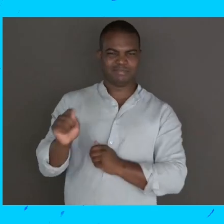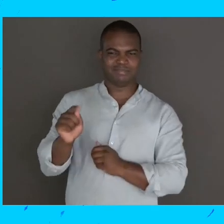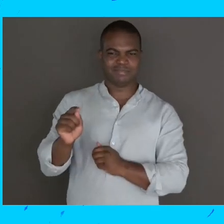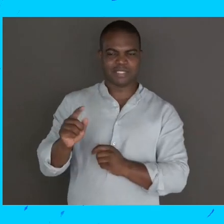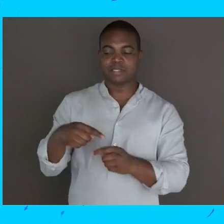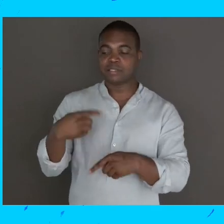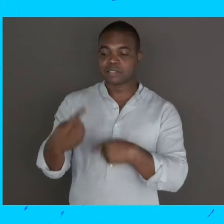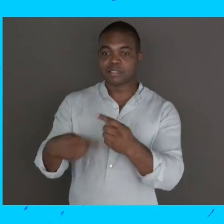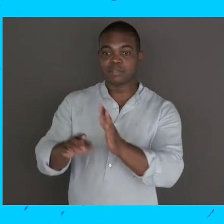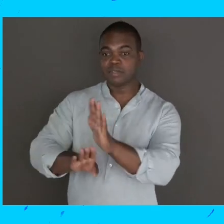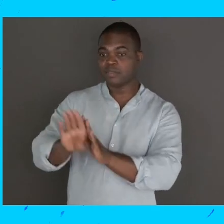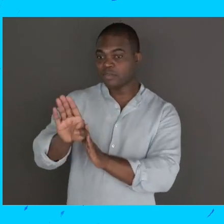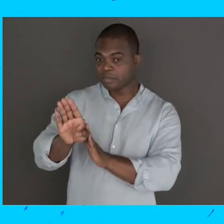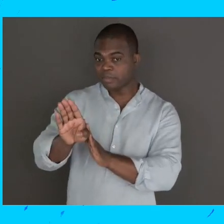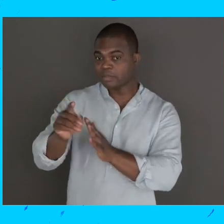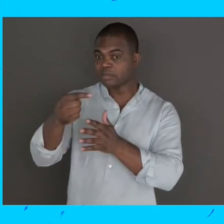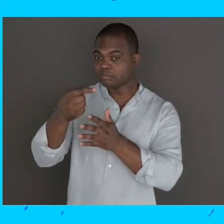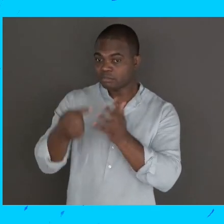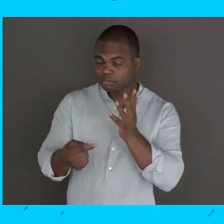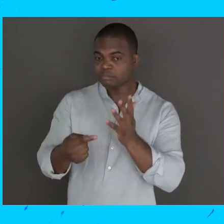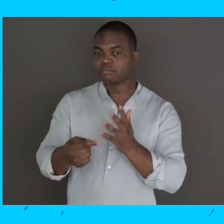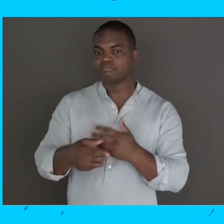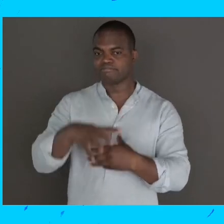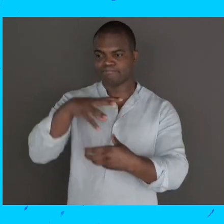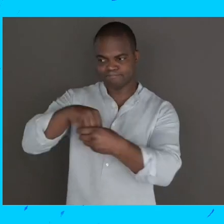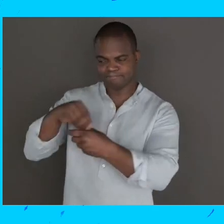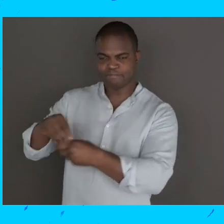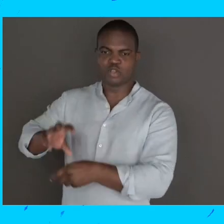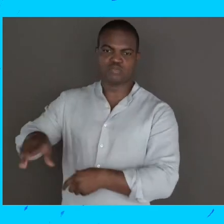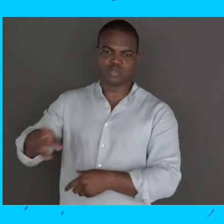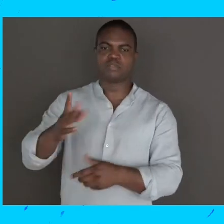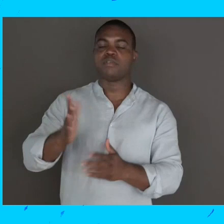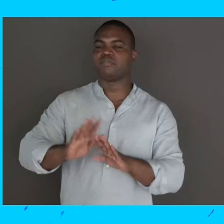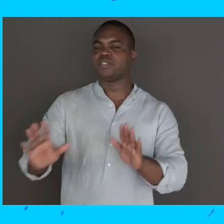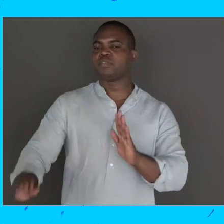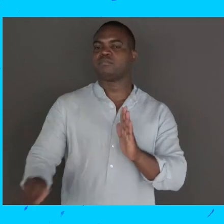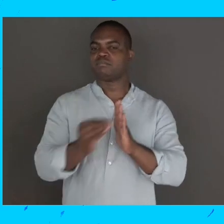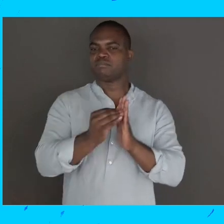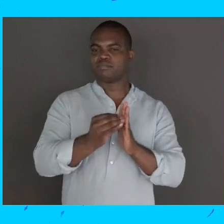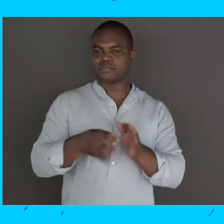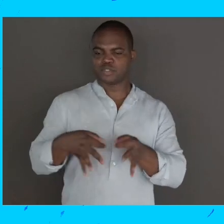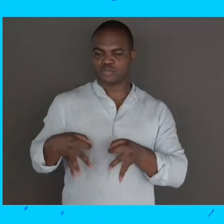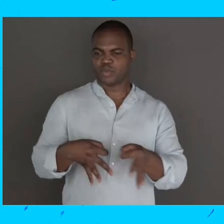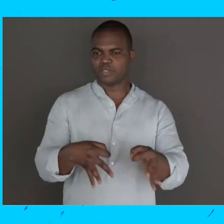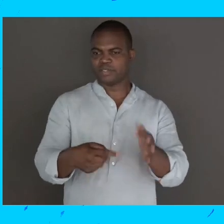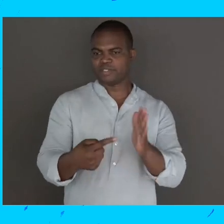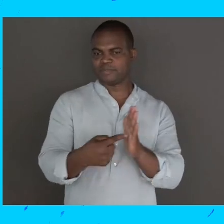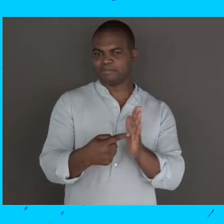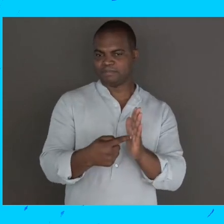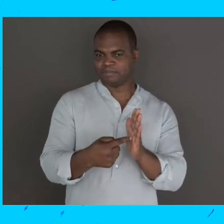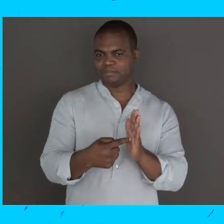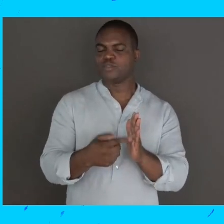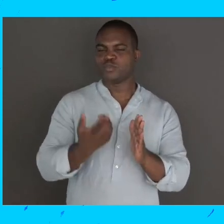La estrategia de la reproducción maternal y neonatal de